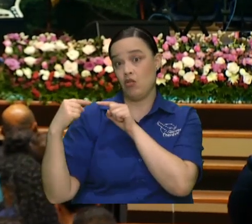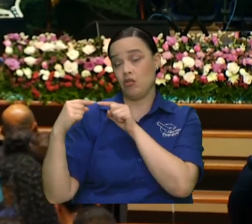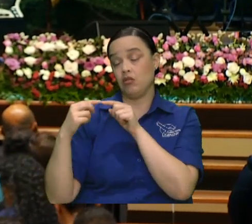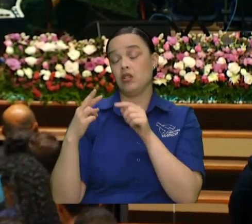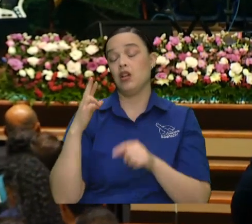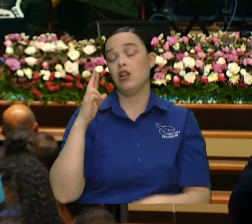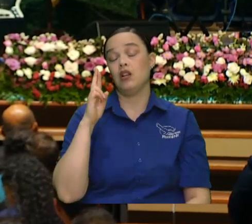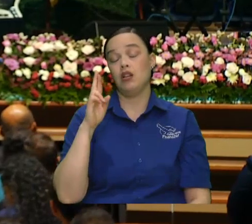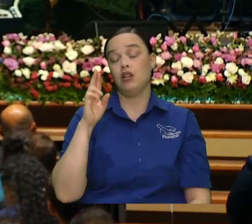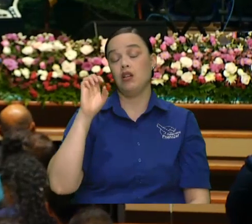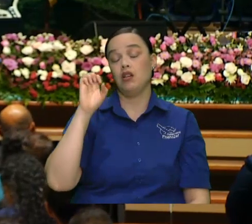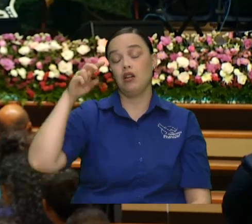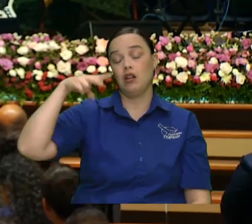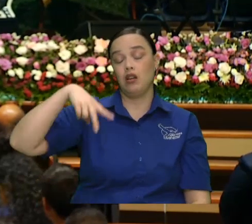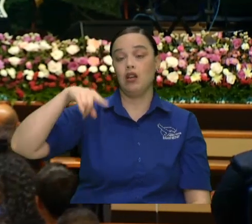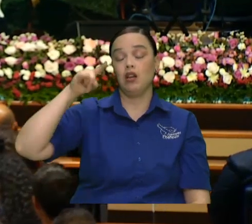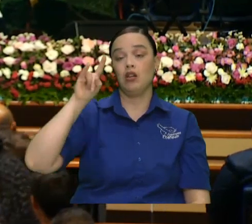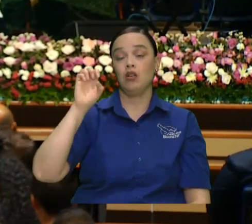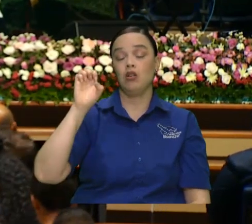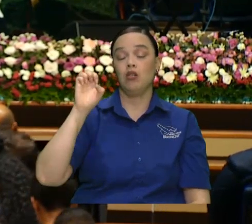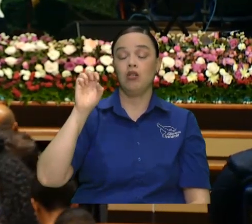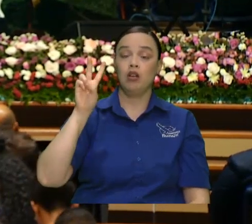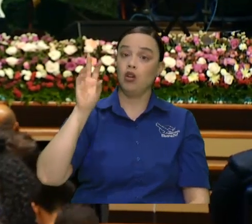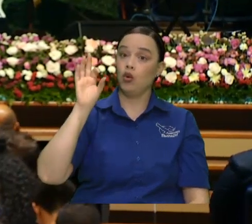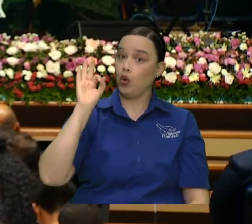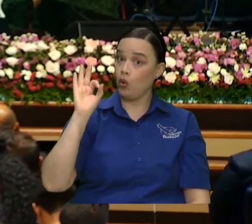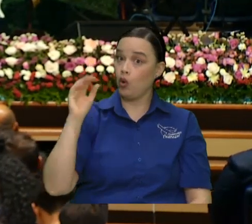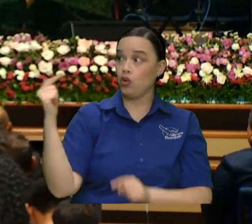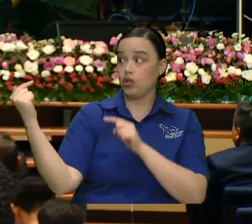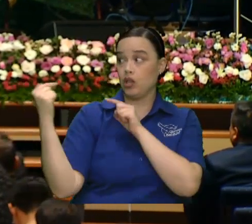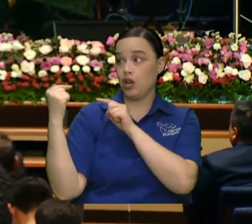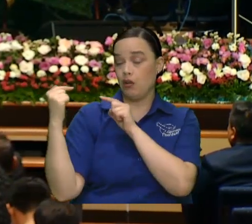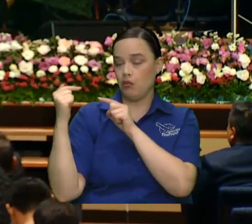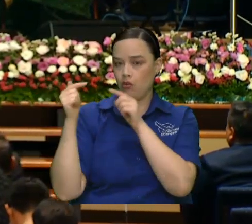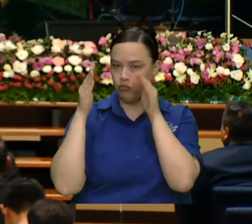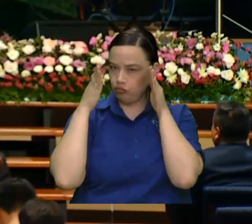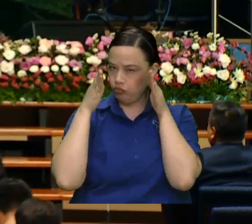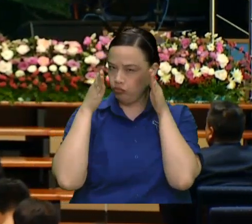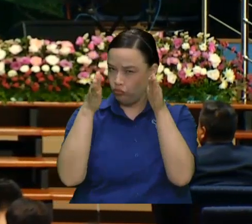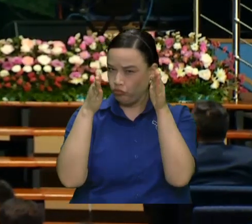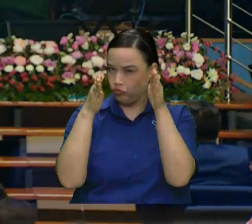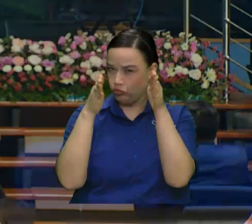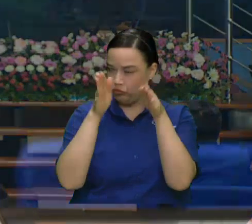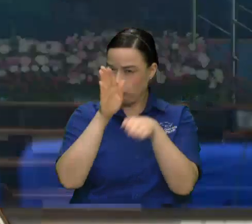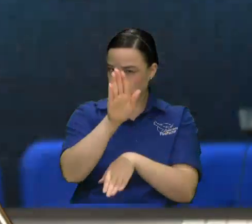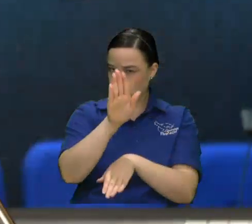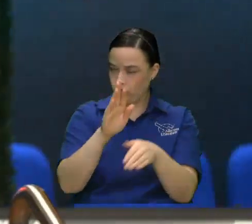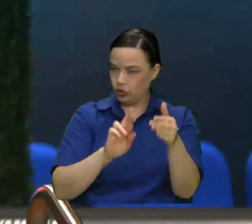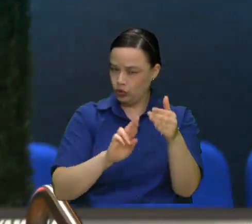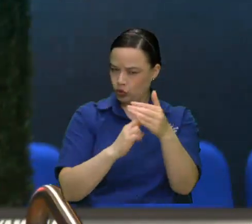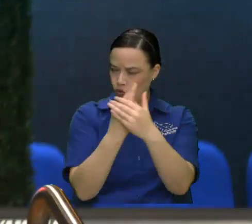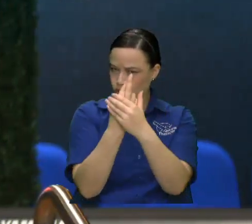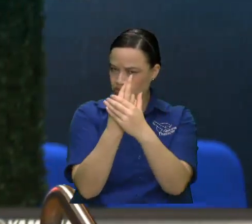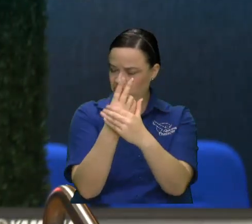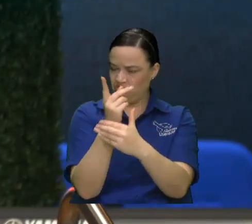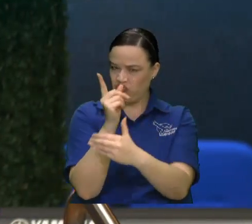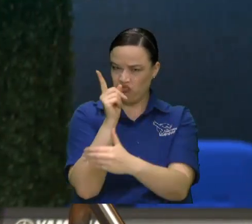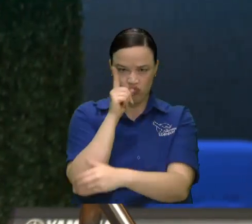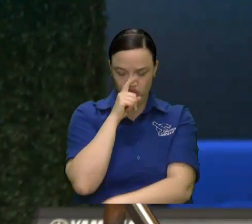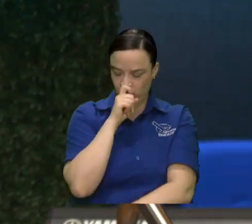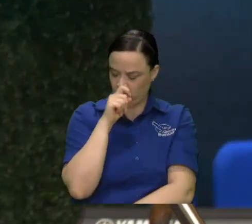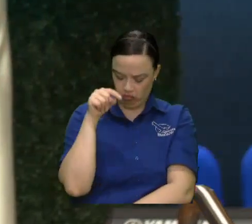más el tema pero en realidad ellos hermanos están enfocados en que sufre nuevo no llega este año y